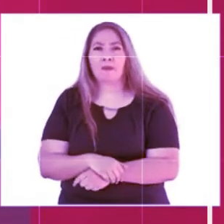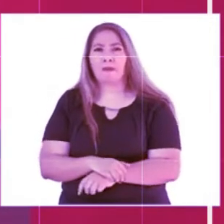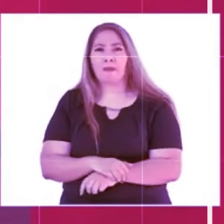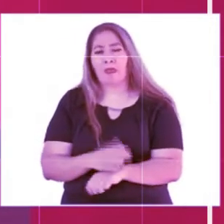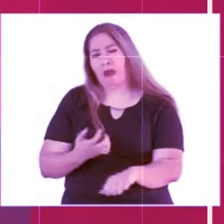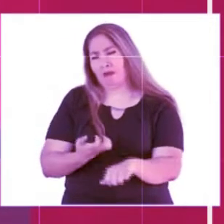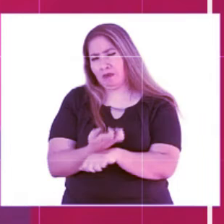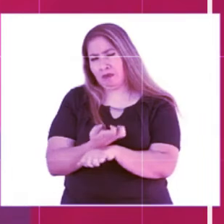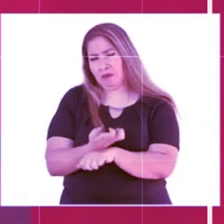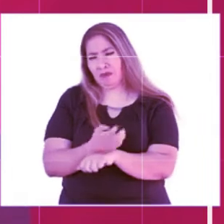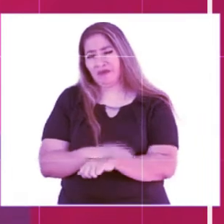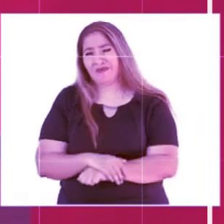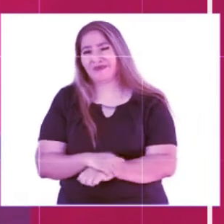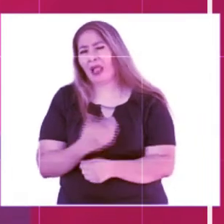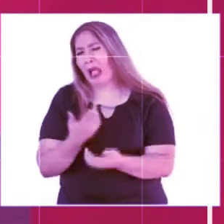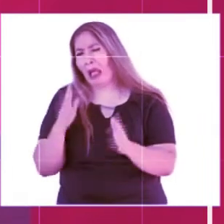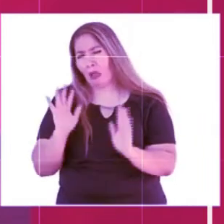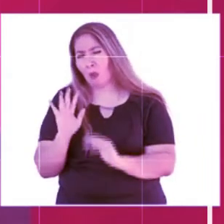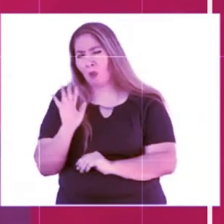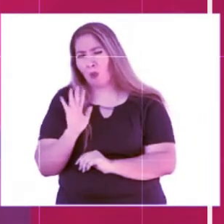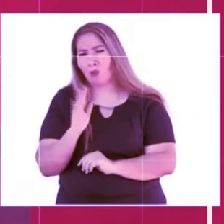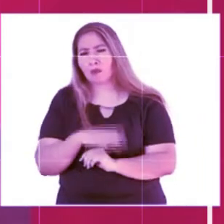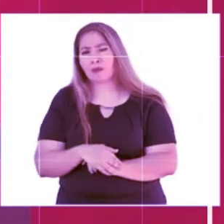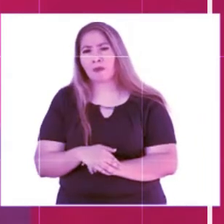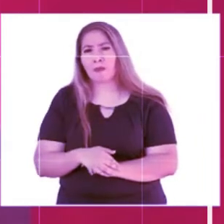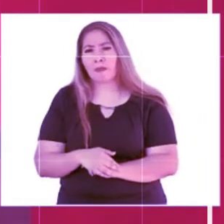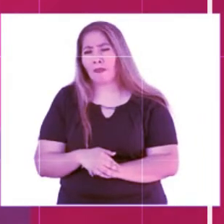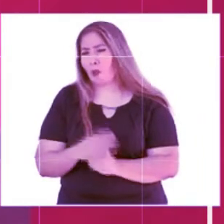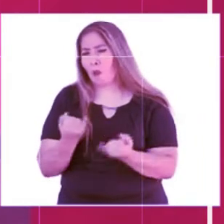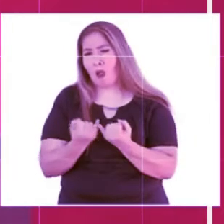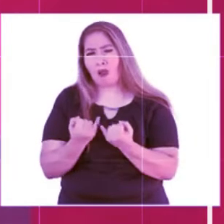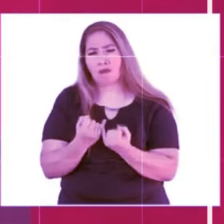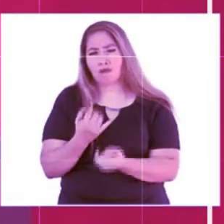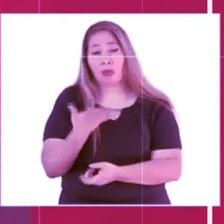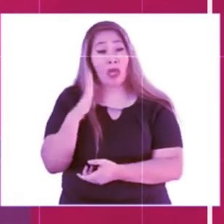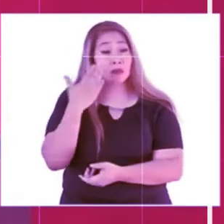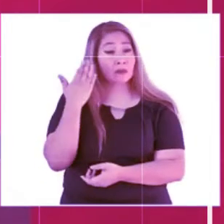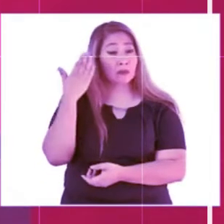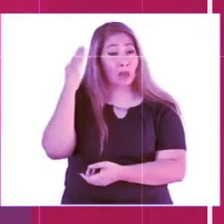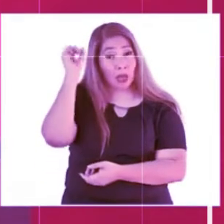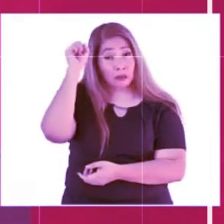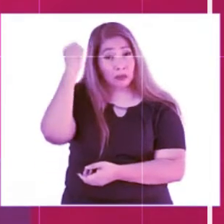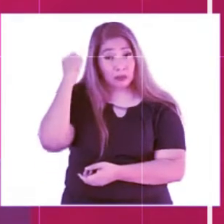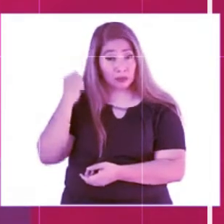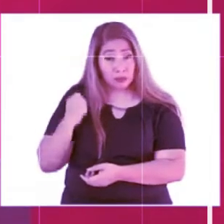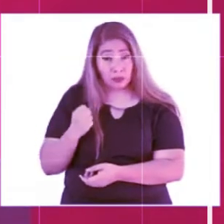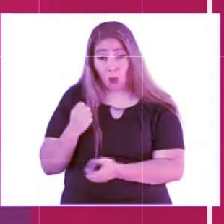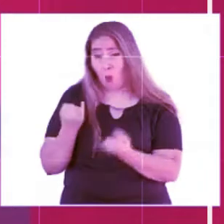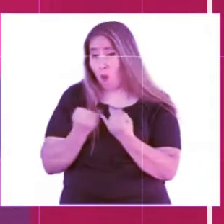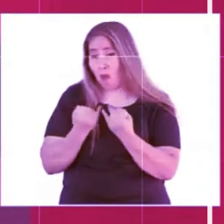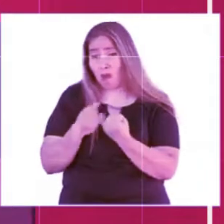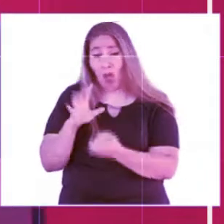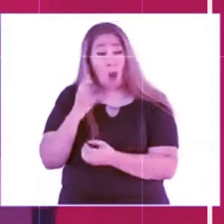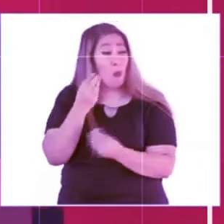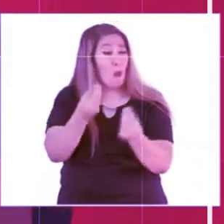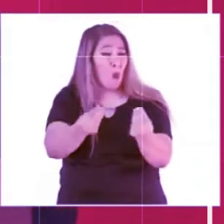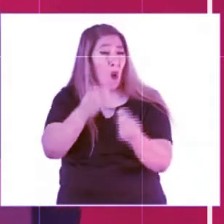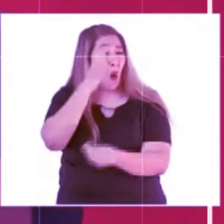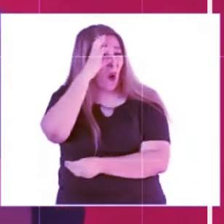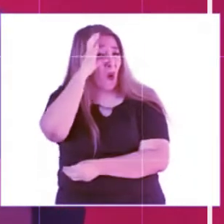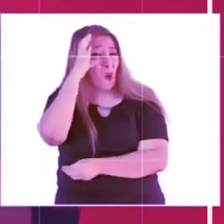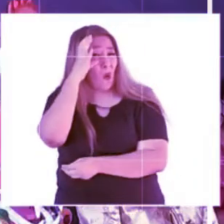Algo parecido se padecía en Sinaloa, por lo cual muchos orientales